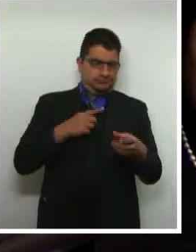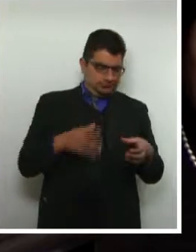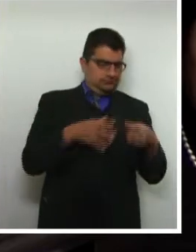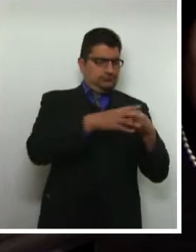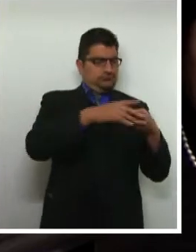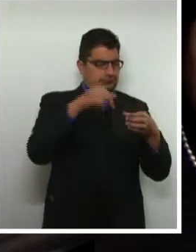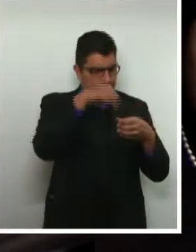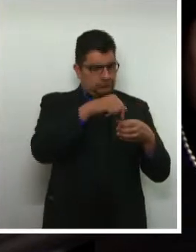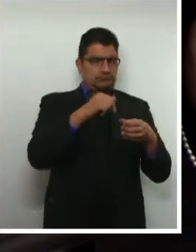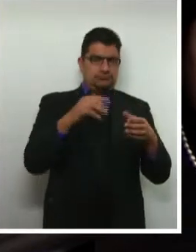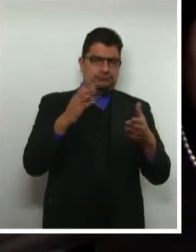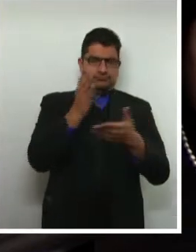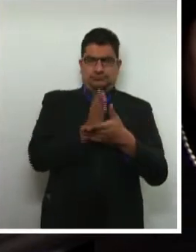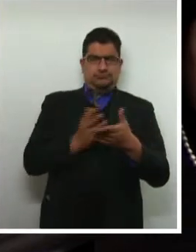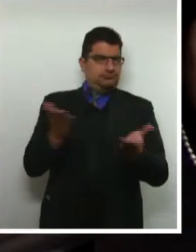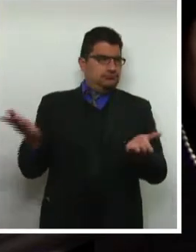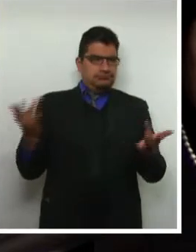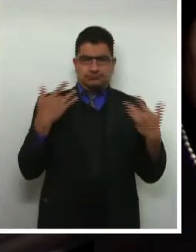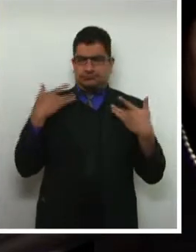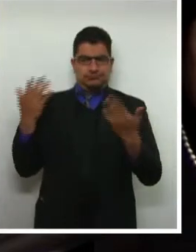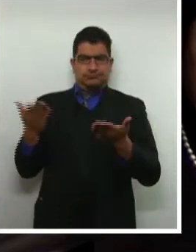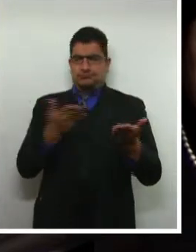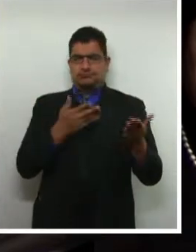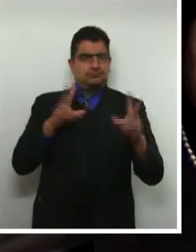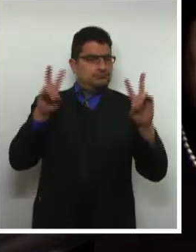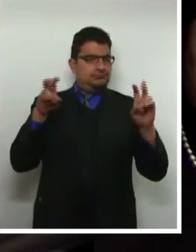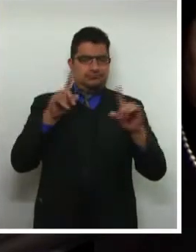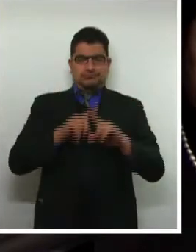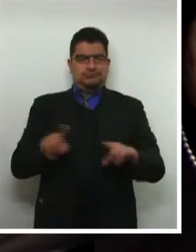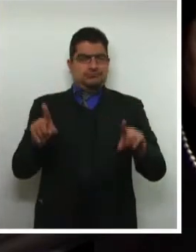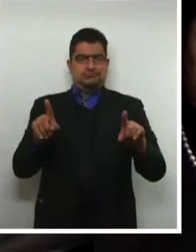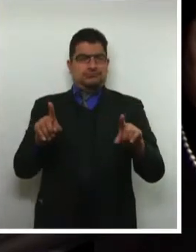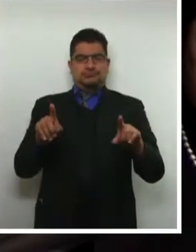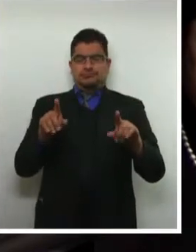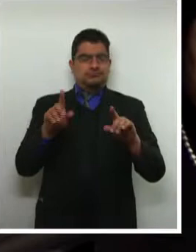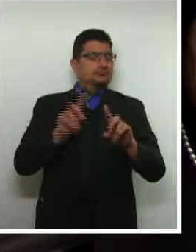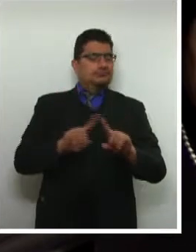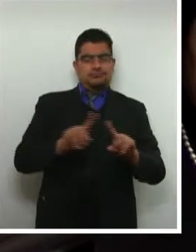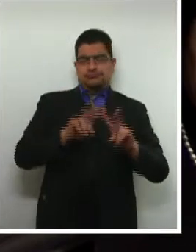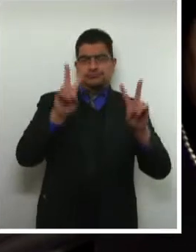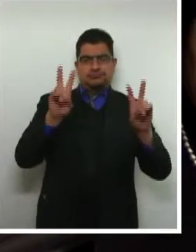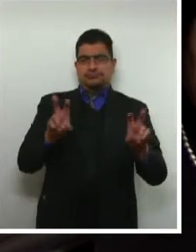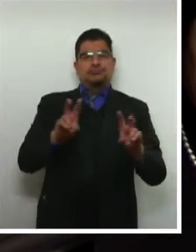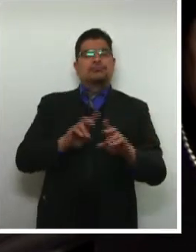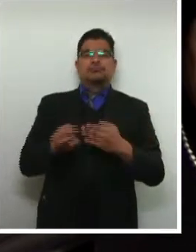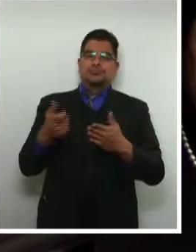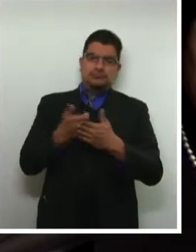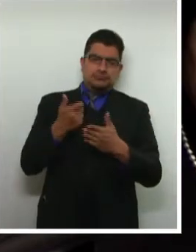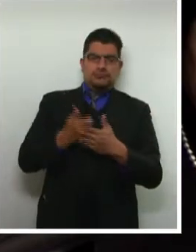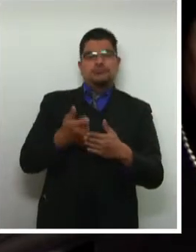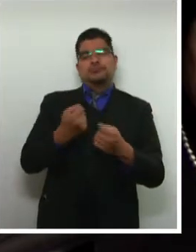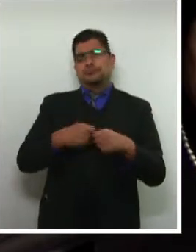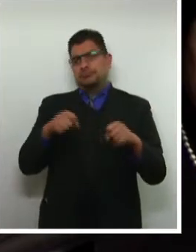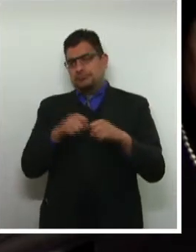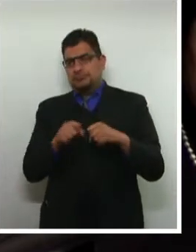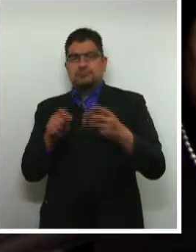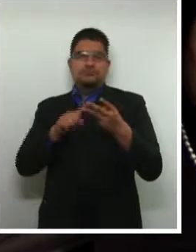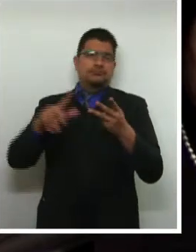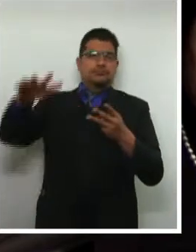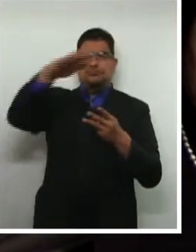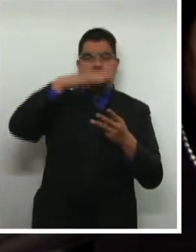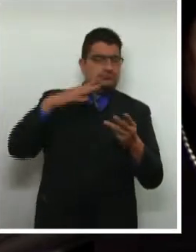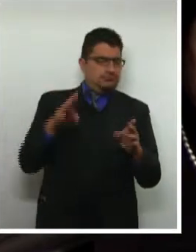consejo intermedio para temas tan importantes como la economía, lo social y lo